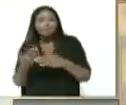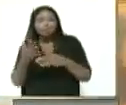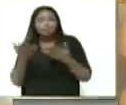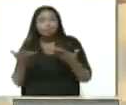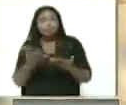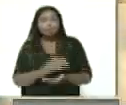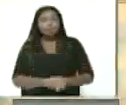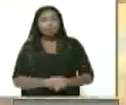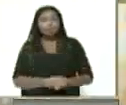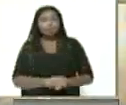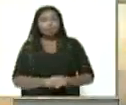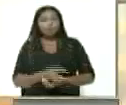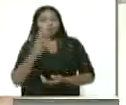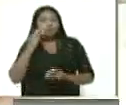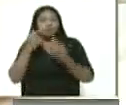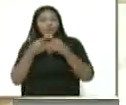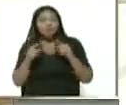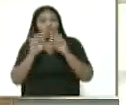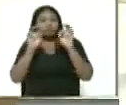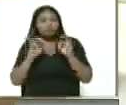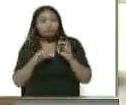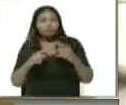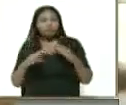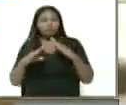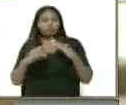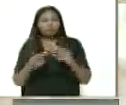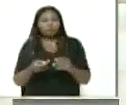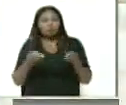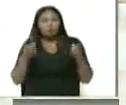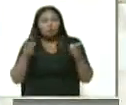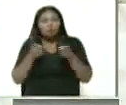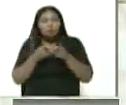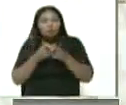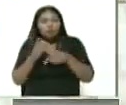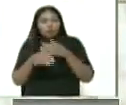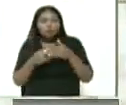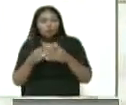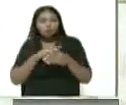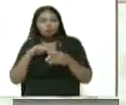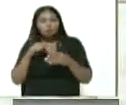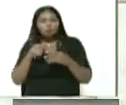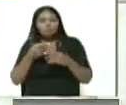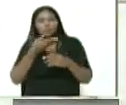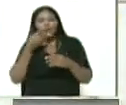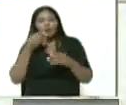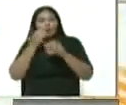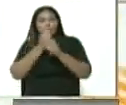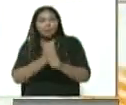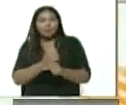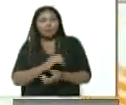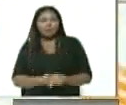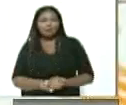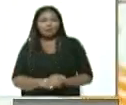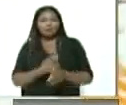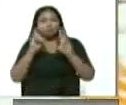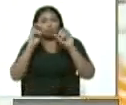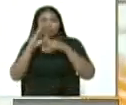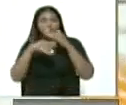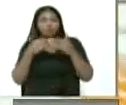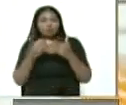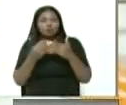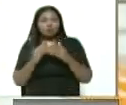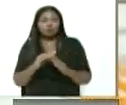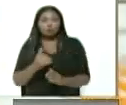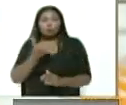digamos diferencias muy muy cortas es preferible esperar y entonces en el supuesto negado que por lo menos me